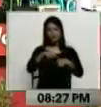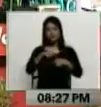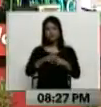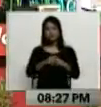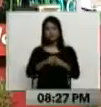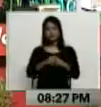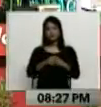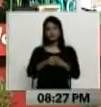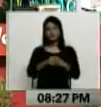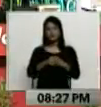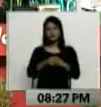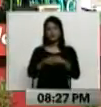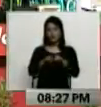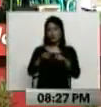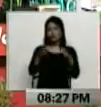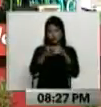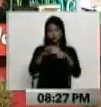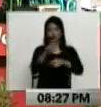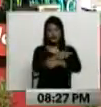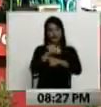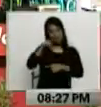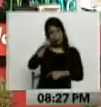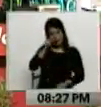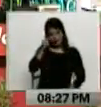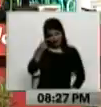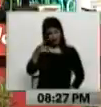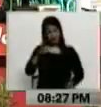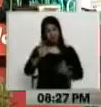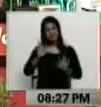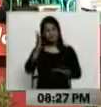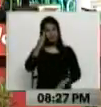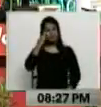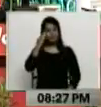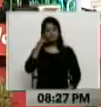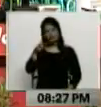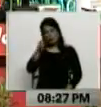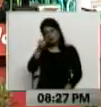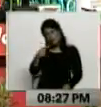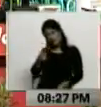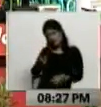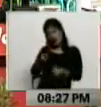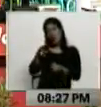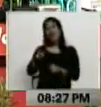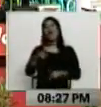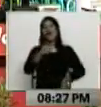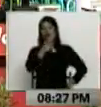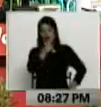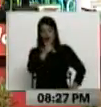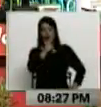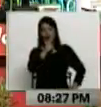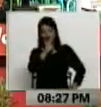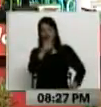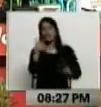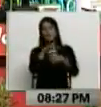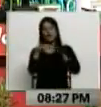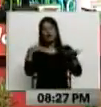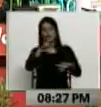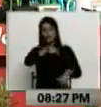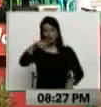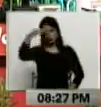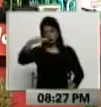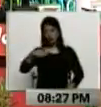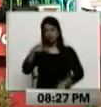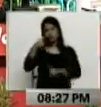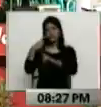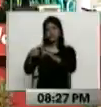momento menos del 1% y ahí él distinguía entre los amigos para hacer la revolución a los soldados la